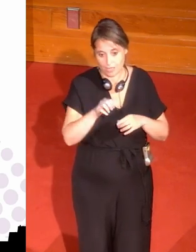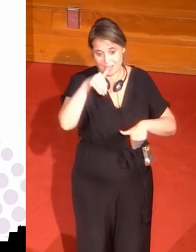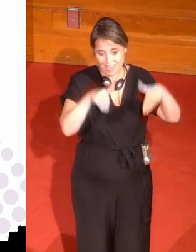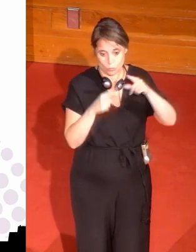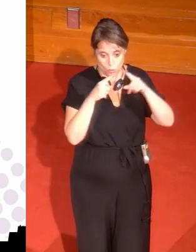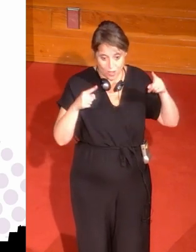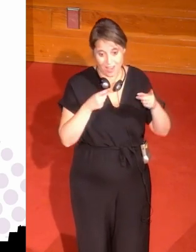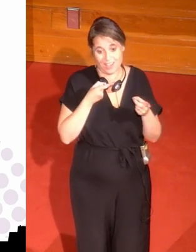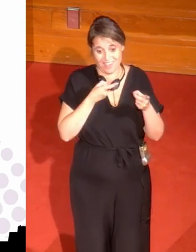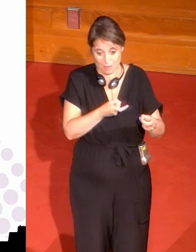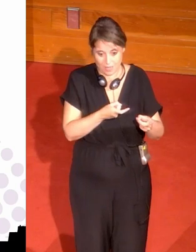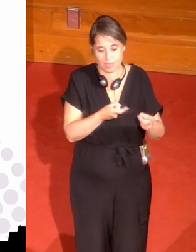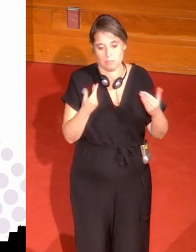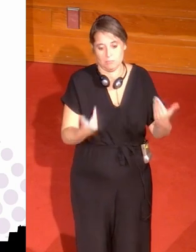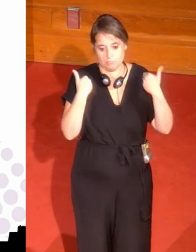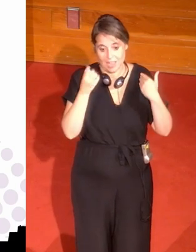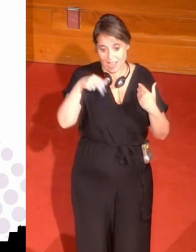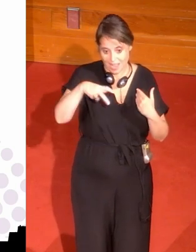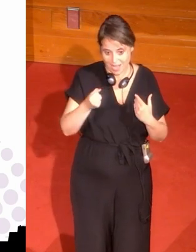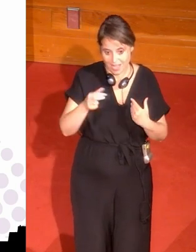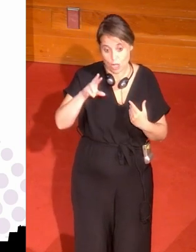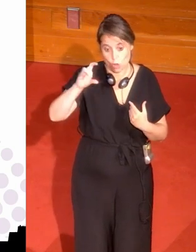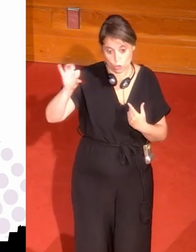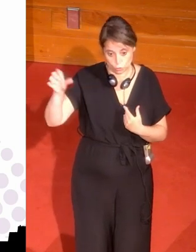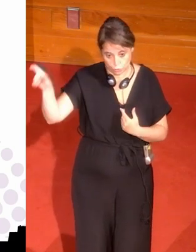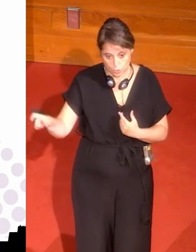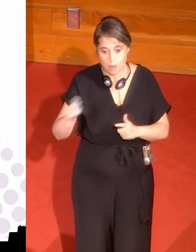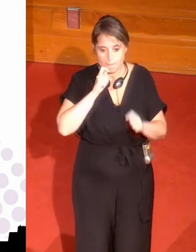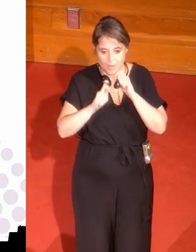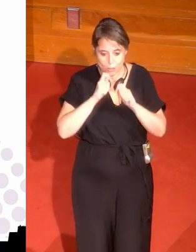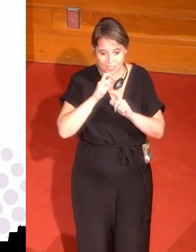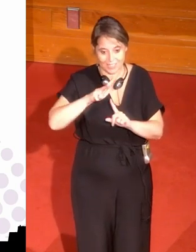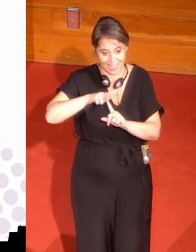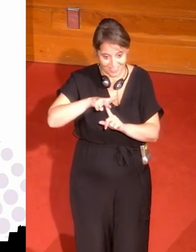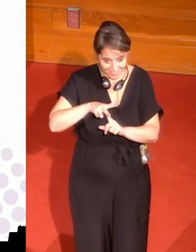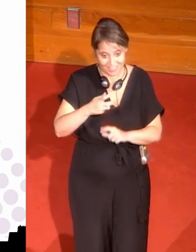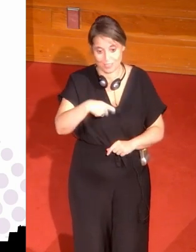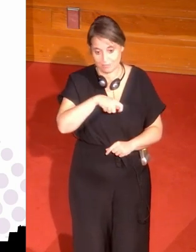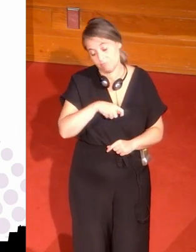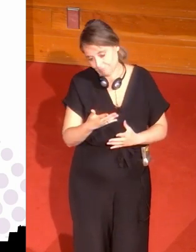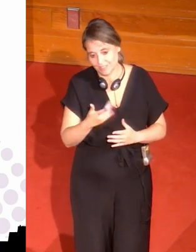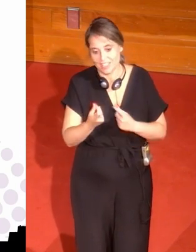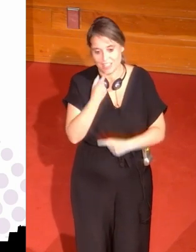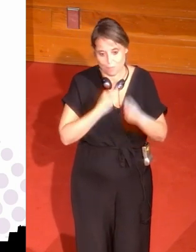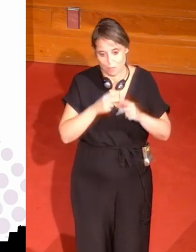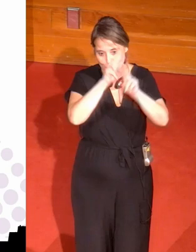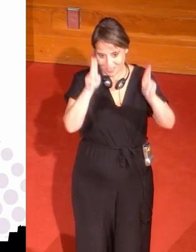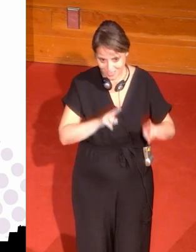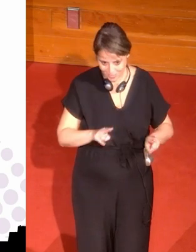y bélico a cargo de Ana Bosch periodista de radio televisión española especializada en información